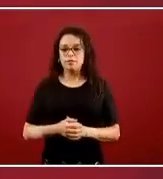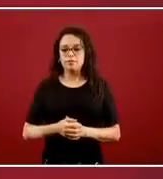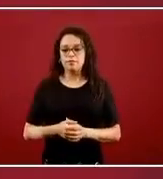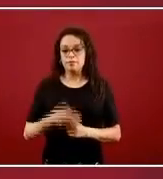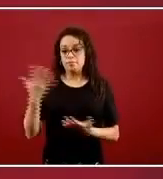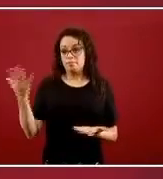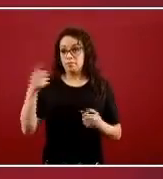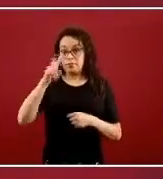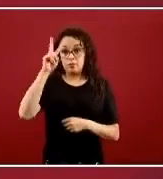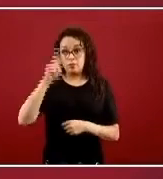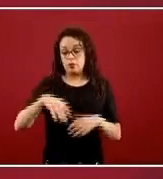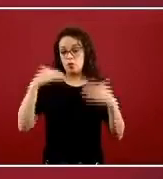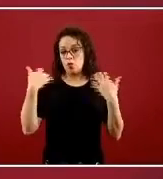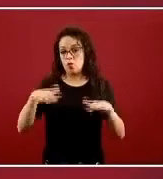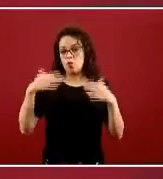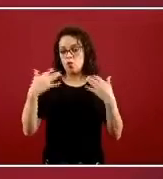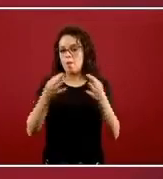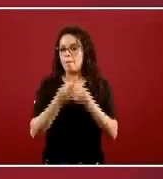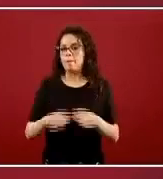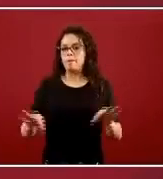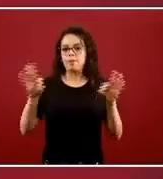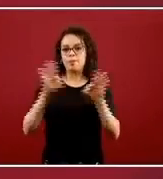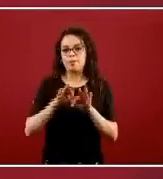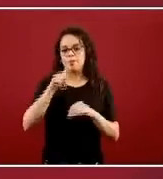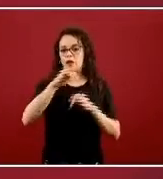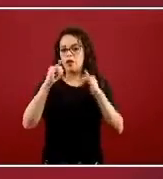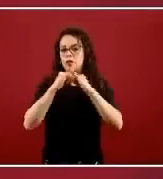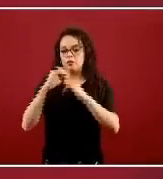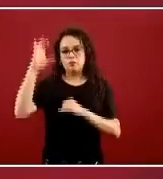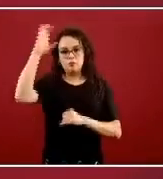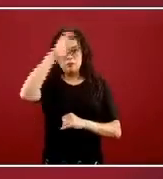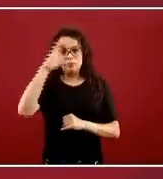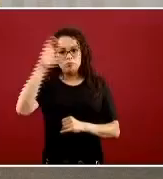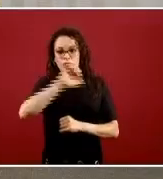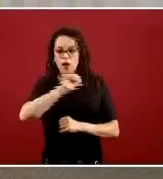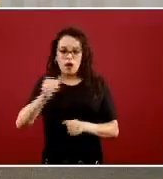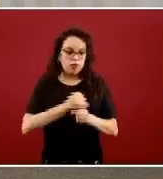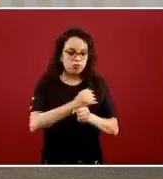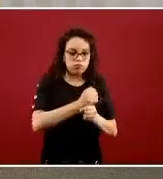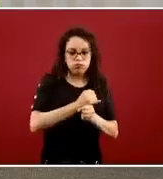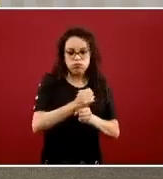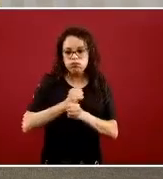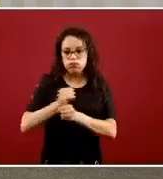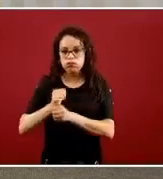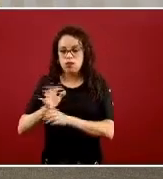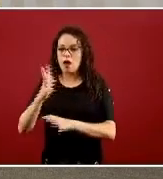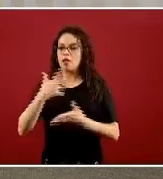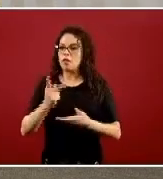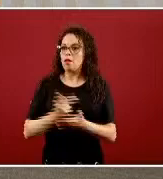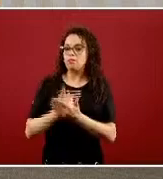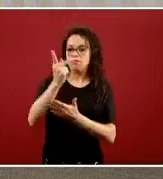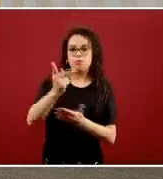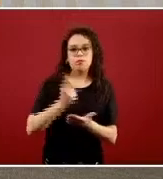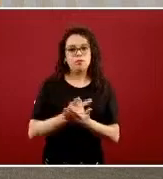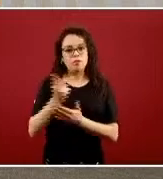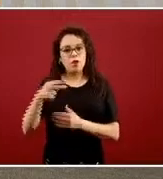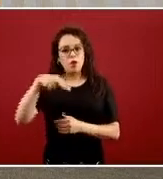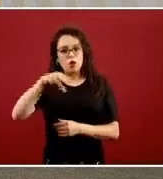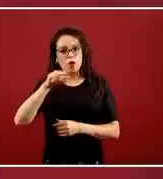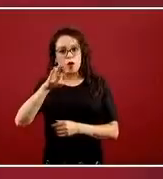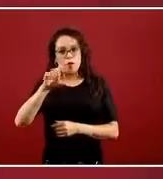magnífico institución científica y de investigación, de la que han surgido galardonados con el Premio Nobel de